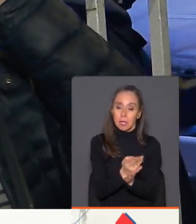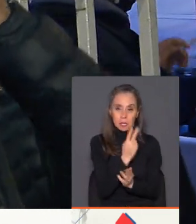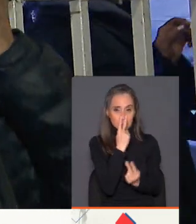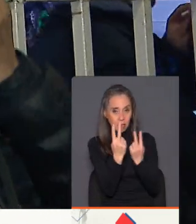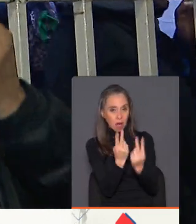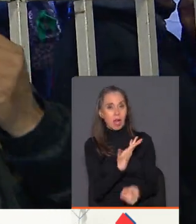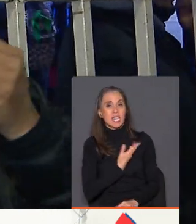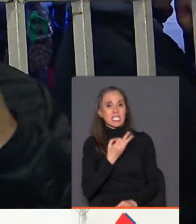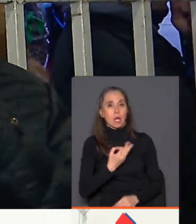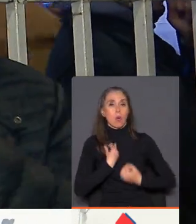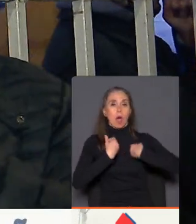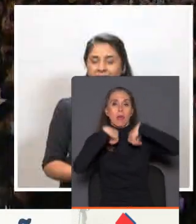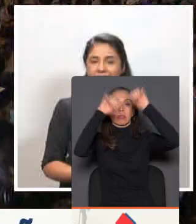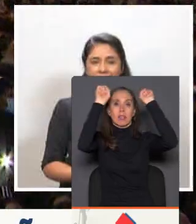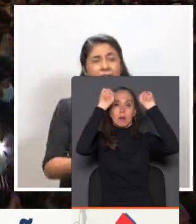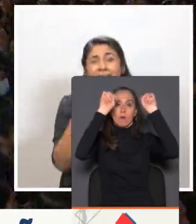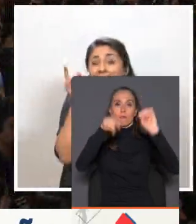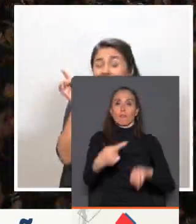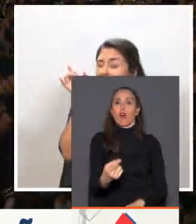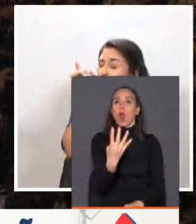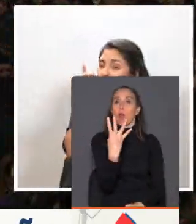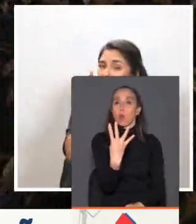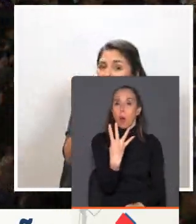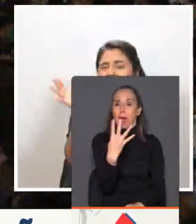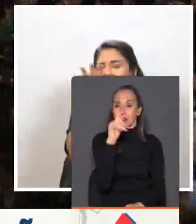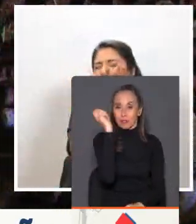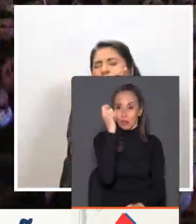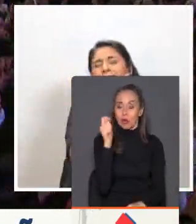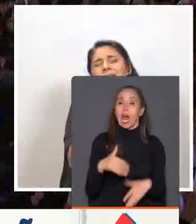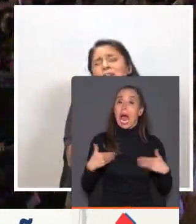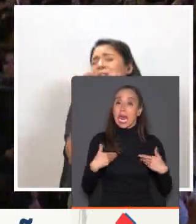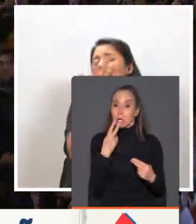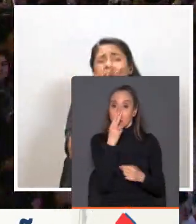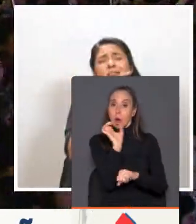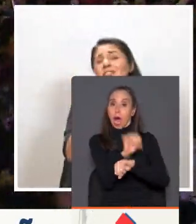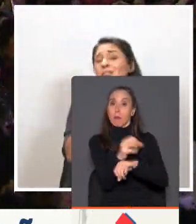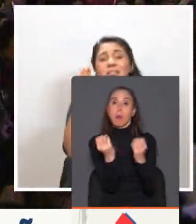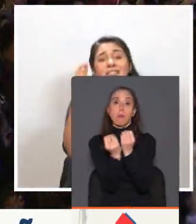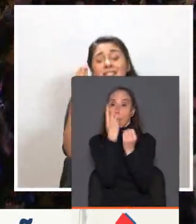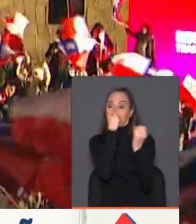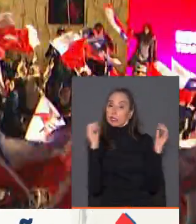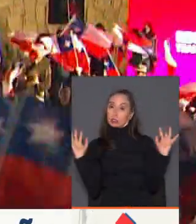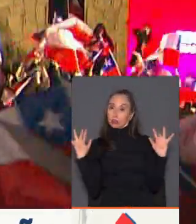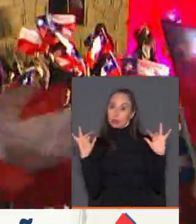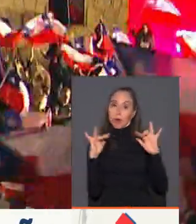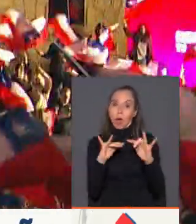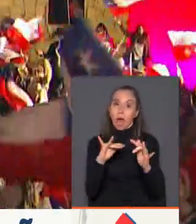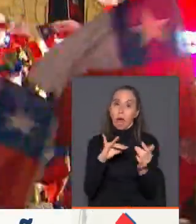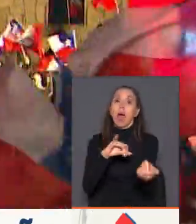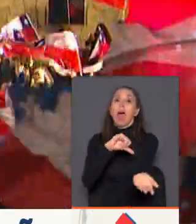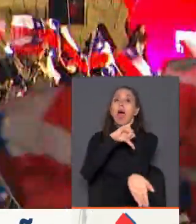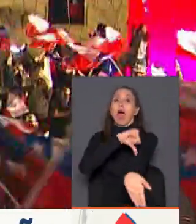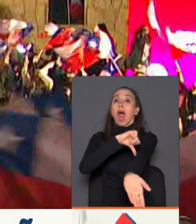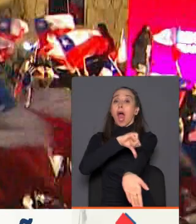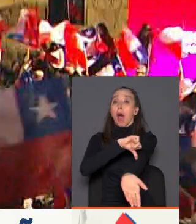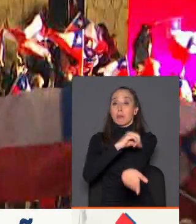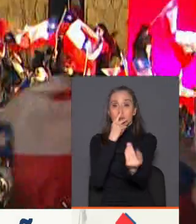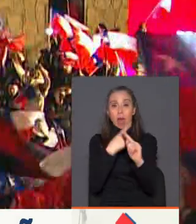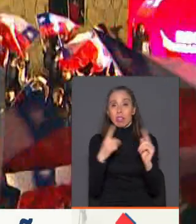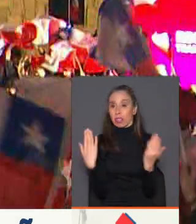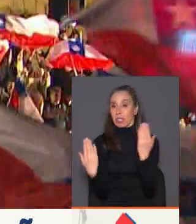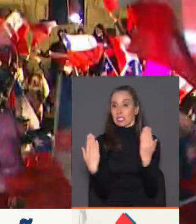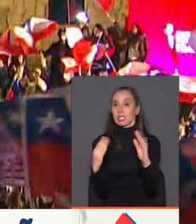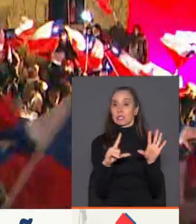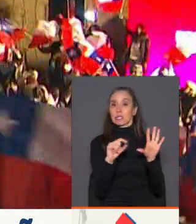del triunfo el día 4. Es el ánimo que provocó en el apruebo la respuesta que tuvieron en la capital, que para muchos contrastó con las